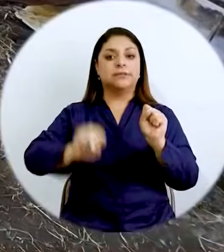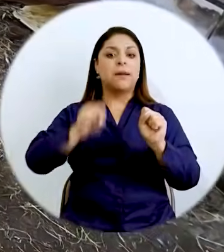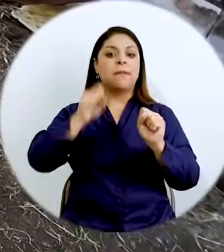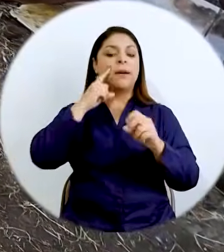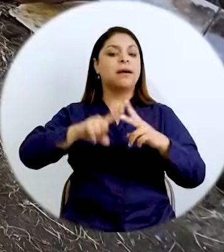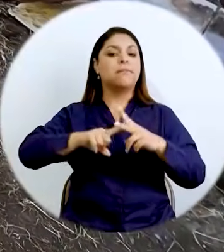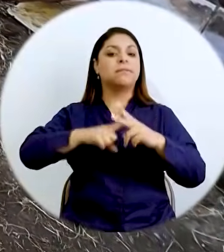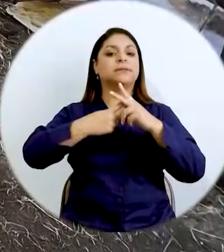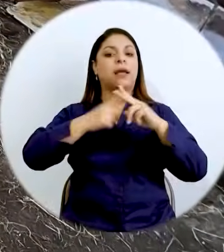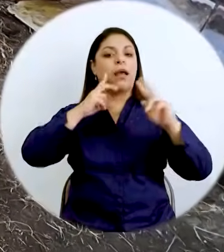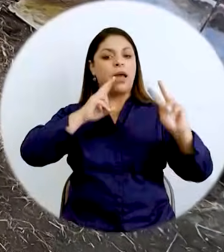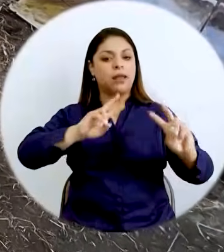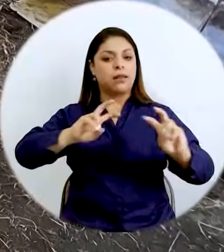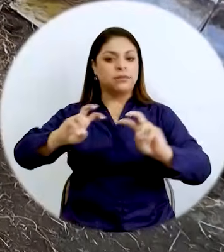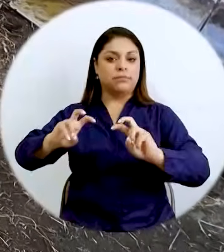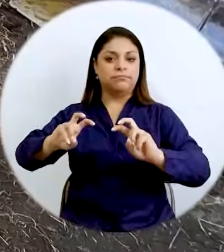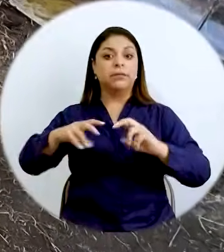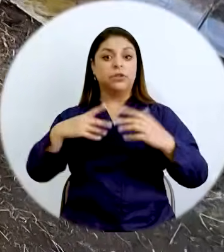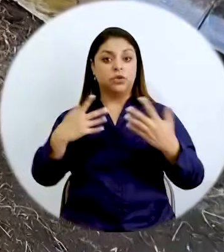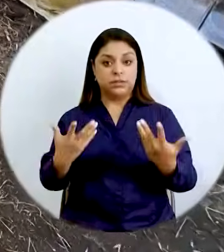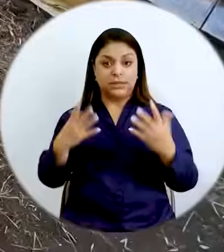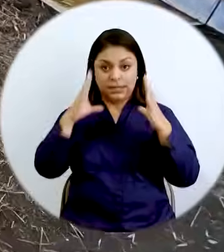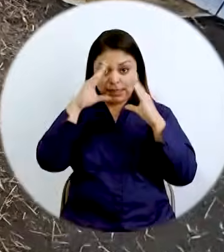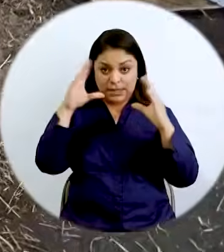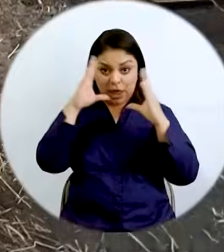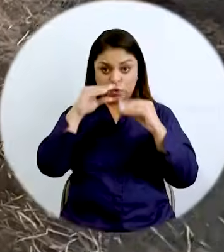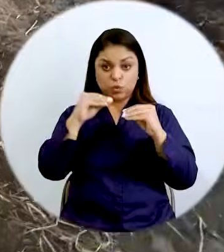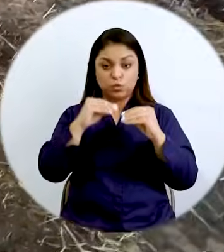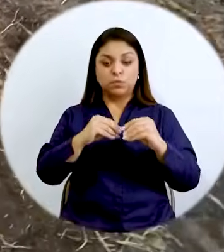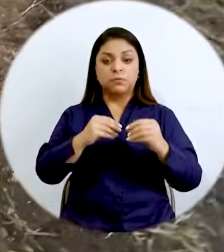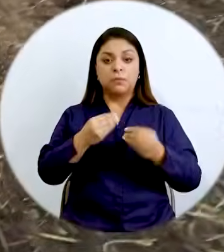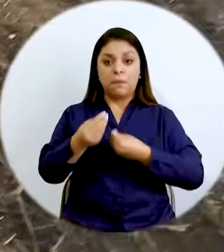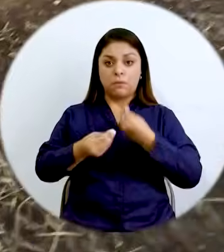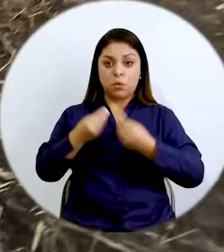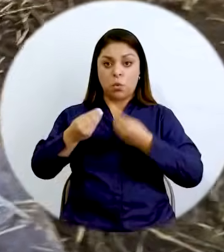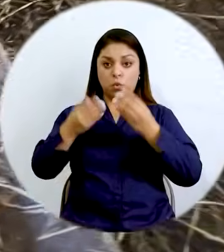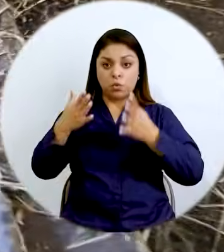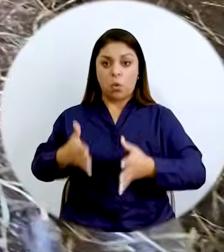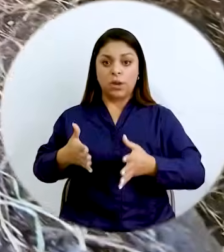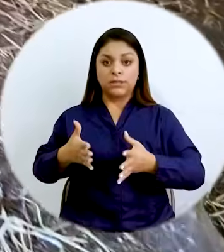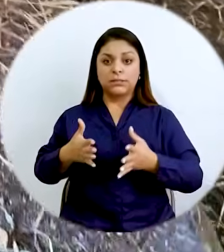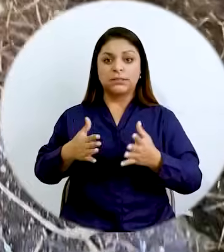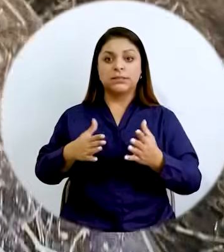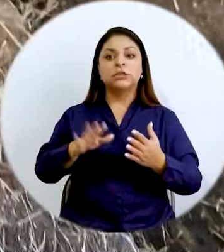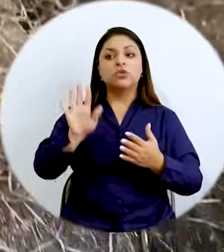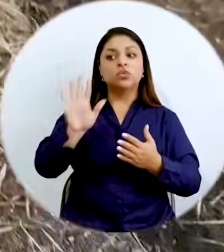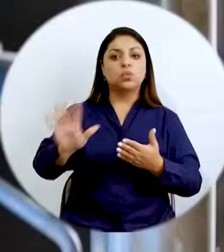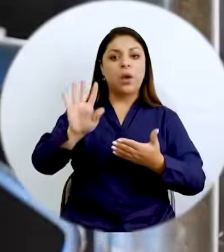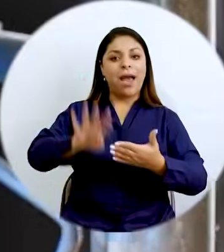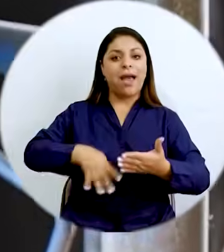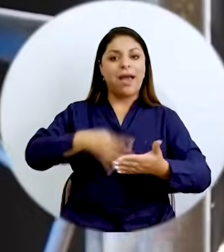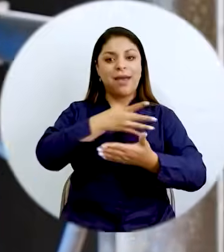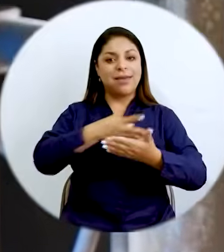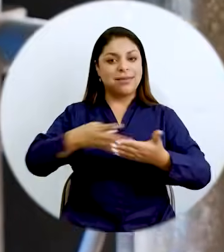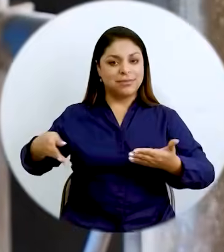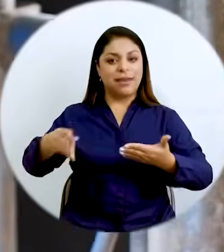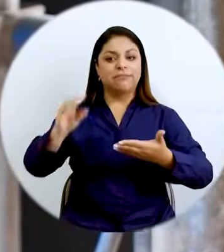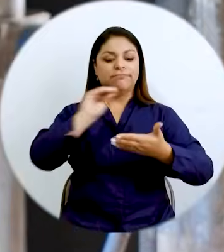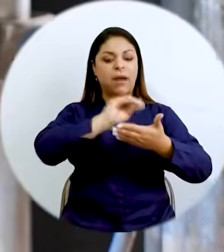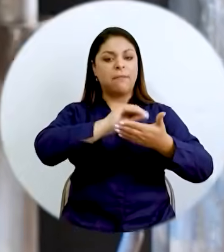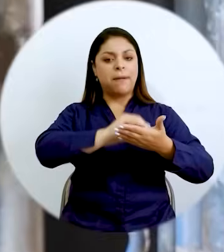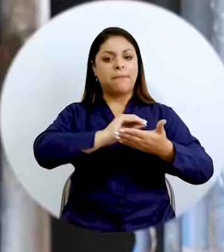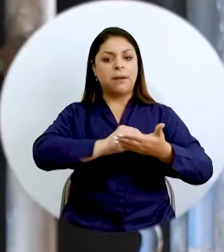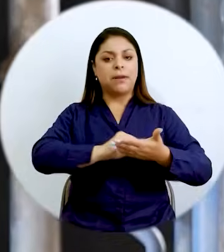poder analizarlos. Y entonces los datos que los productores toman a diario en sus agendas,